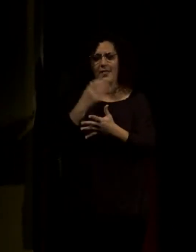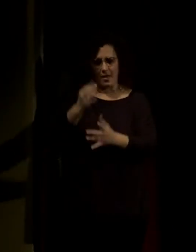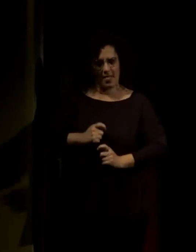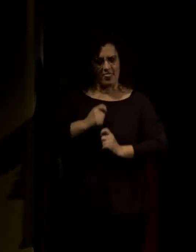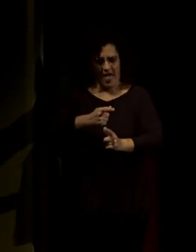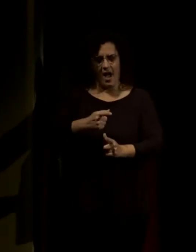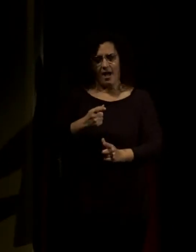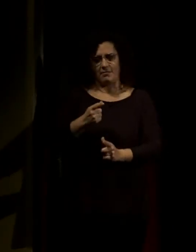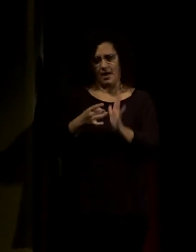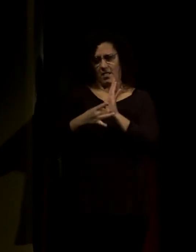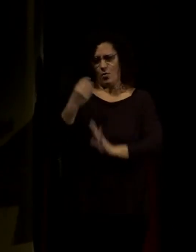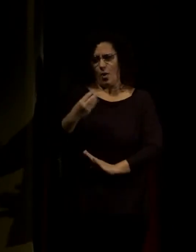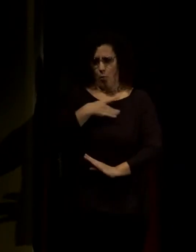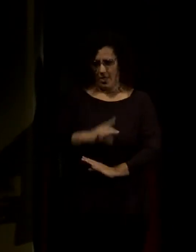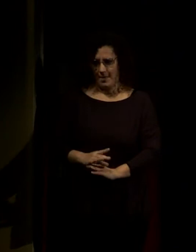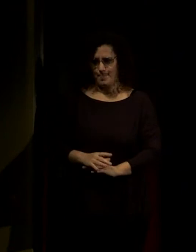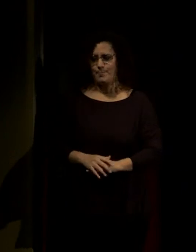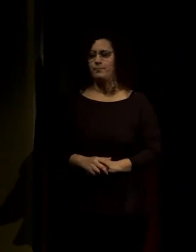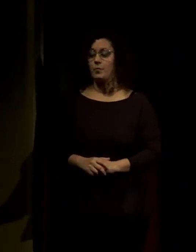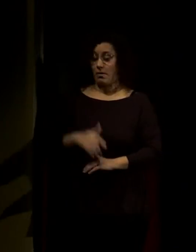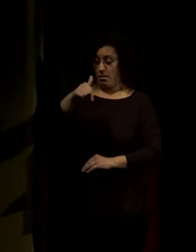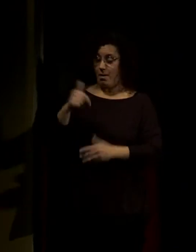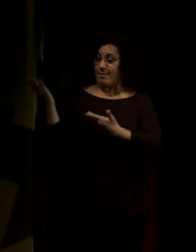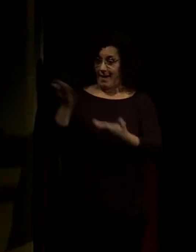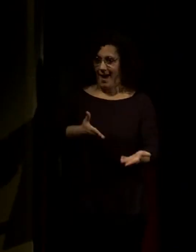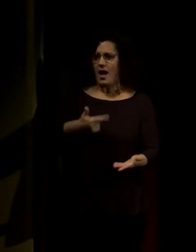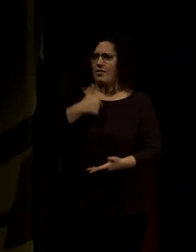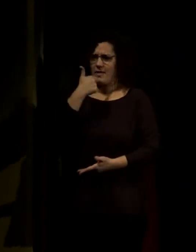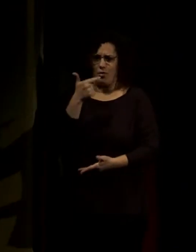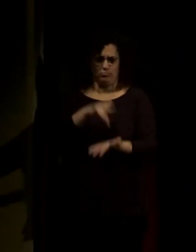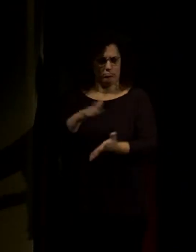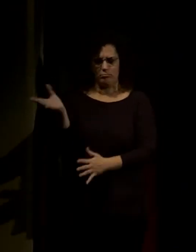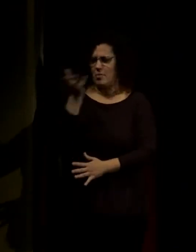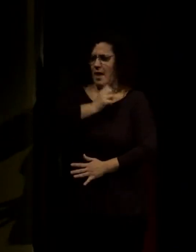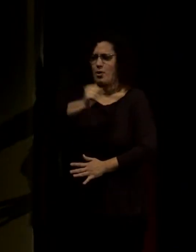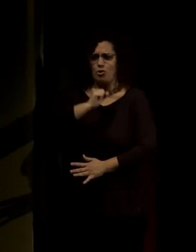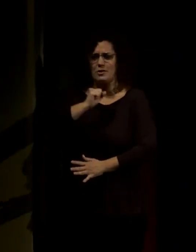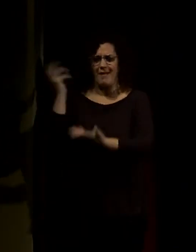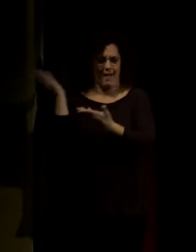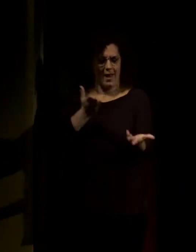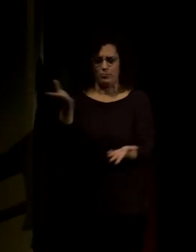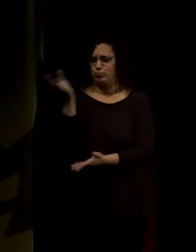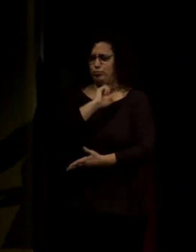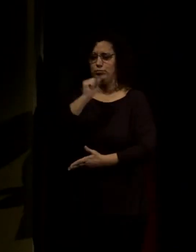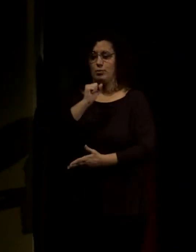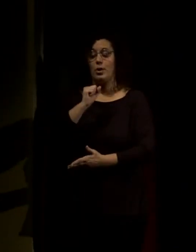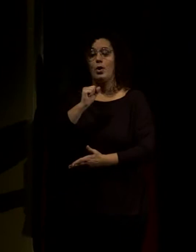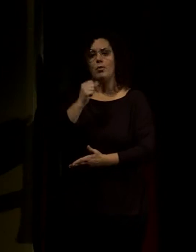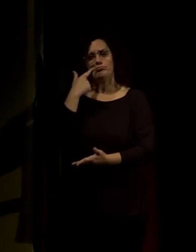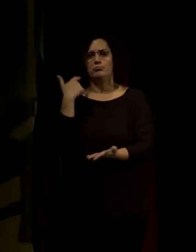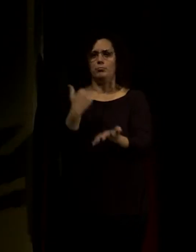aportar. Esta gala, que ya os digo yo que va a ser espectacular, que va a ser una gran gala, va a demostrar